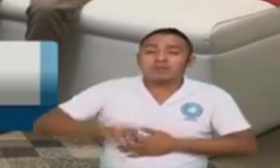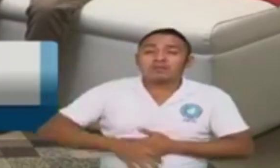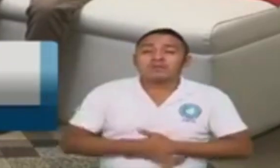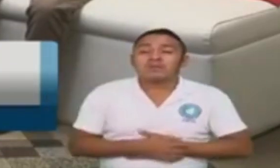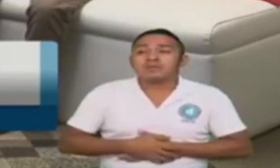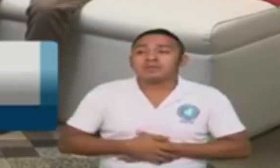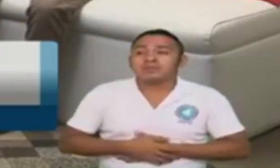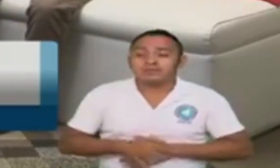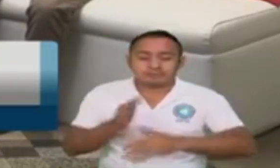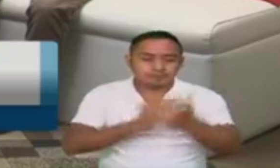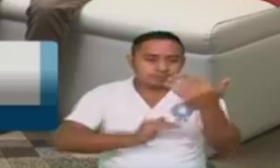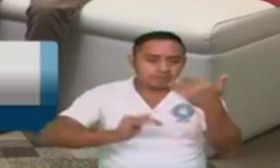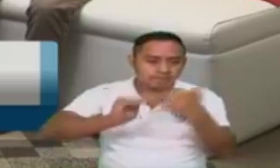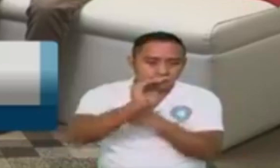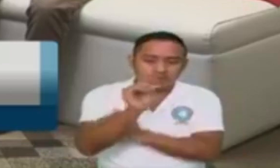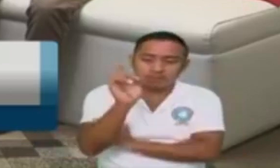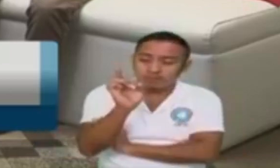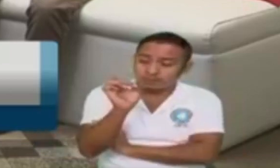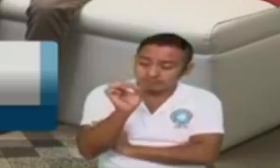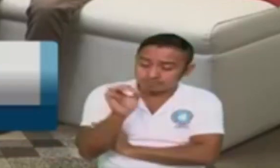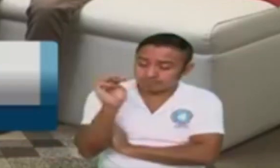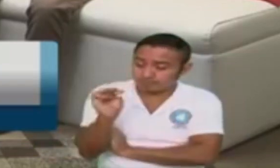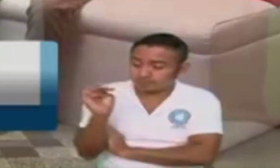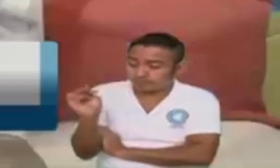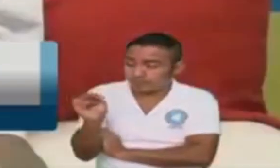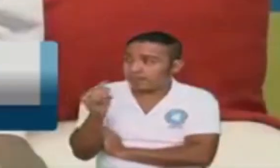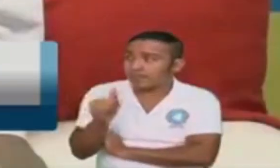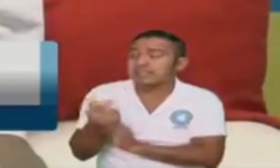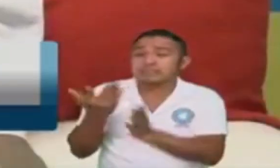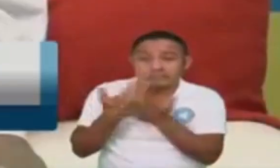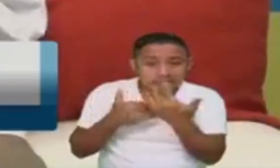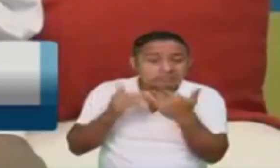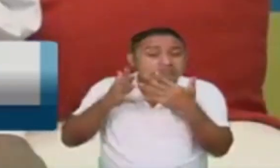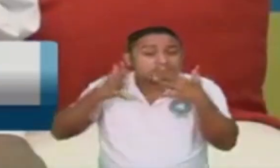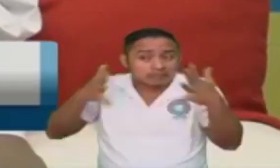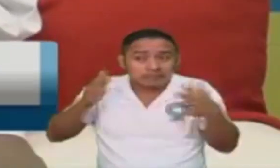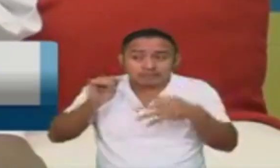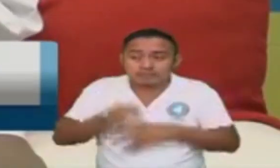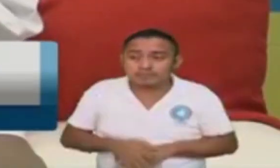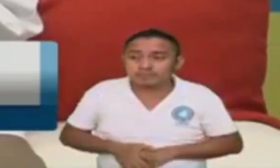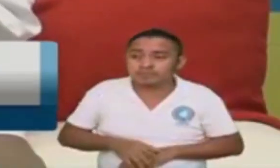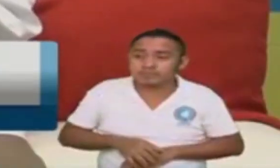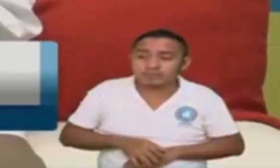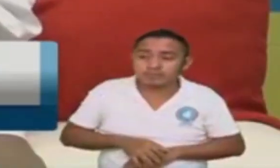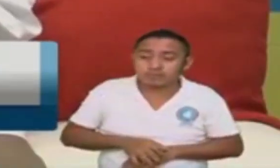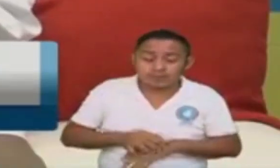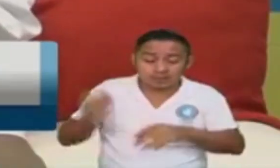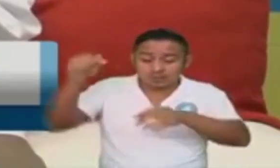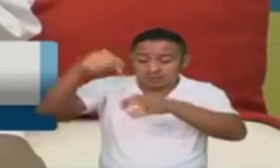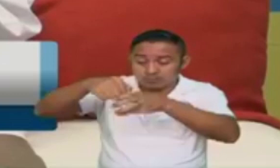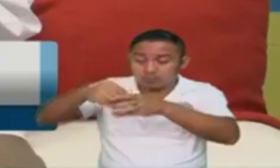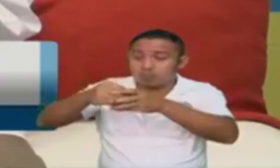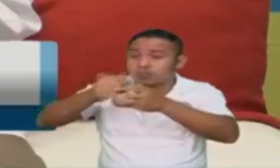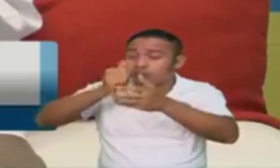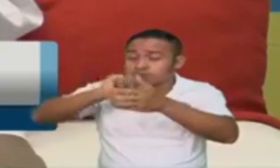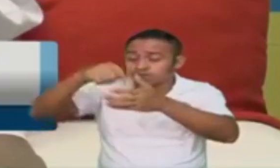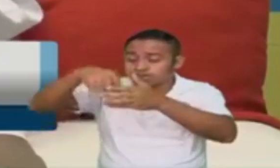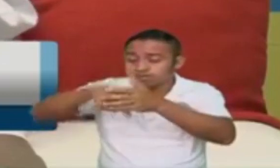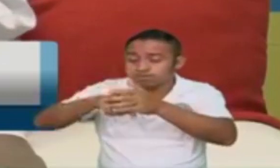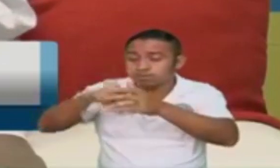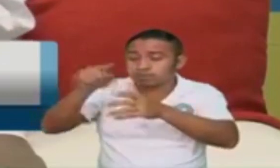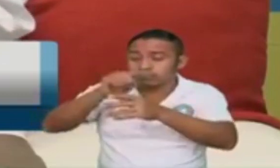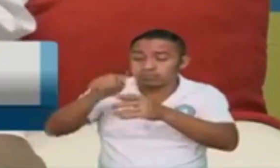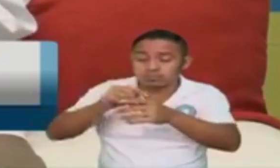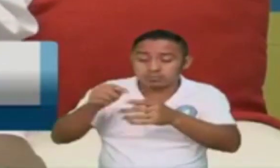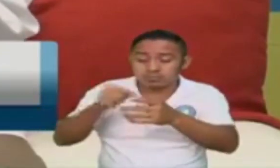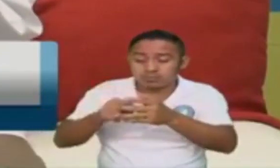que tienen más de 10 milímetros son nódulos grandes, que no es exclusivamente el líquido adentro, ¿no? Sino que puede ser